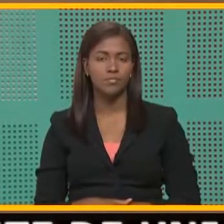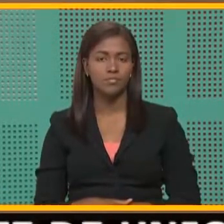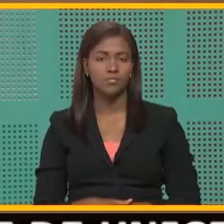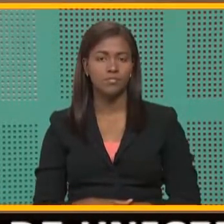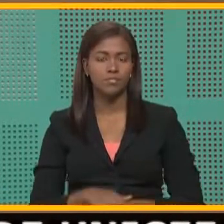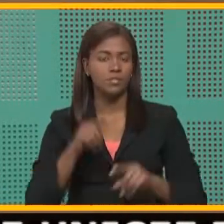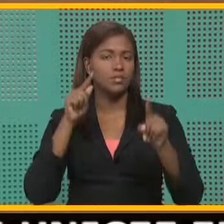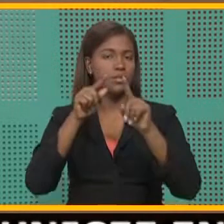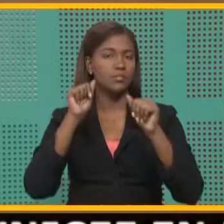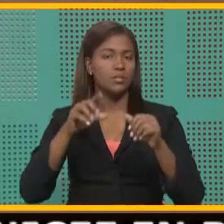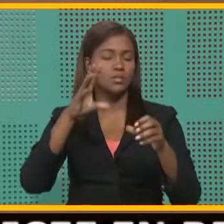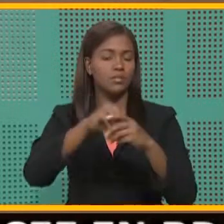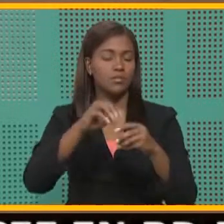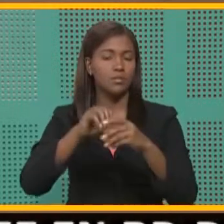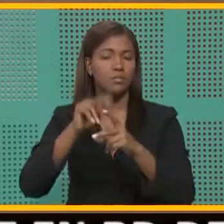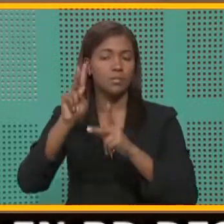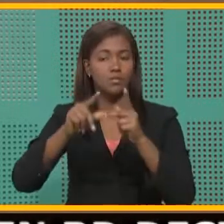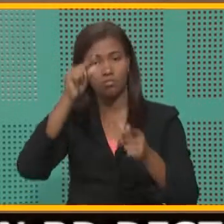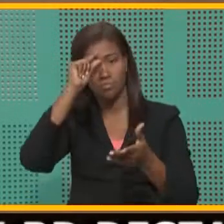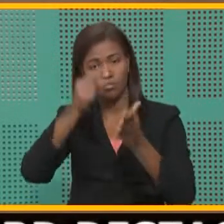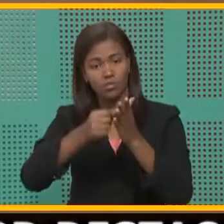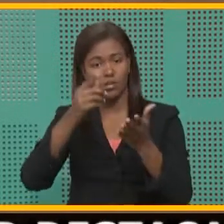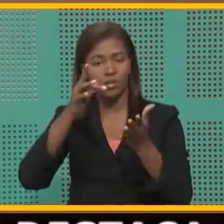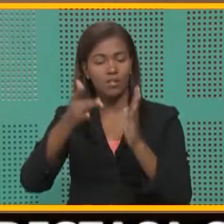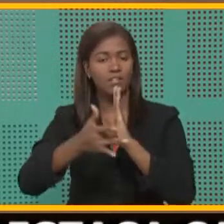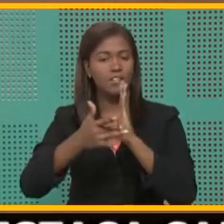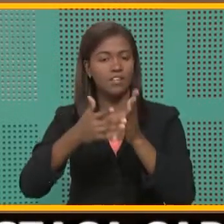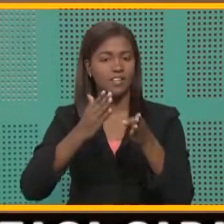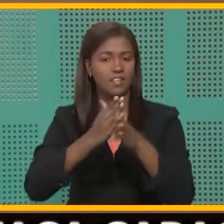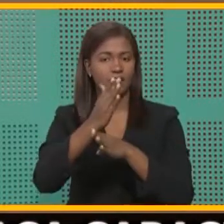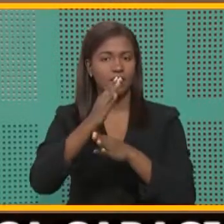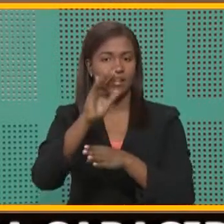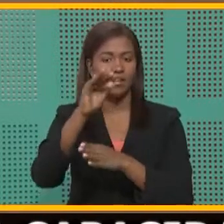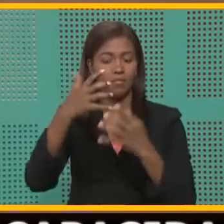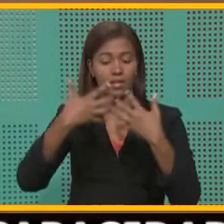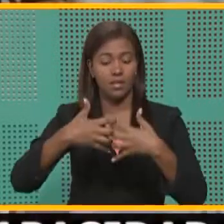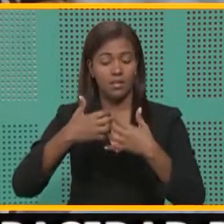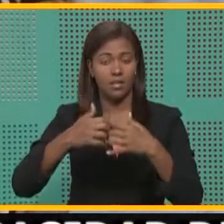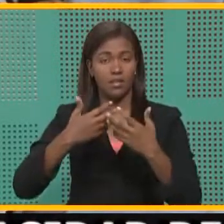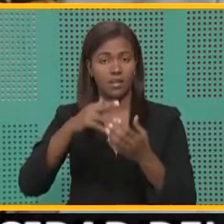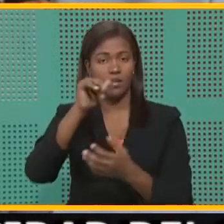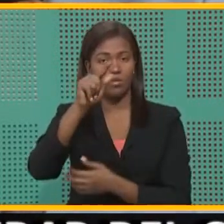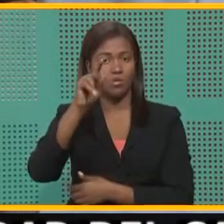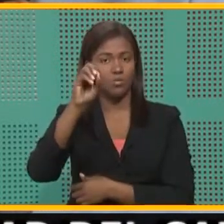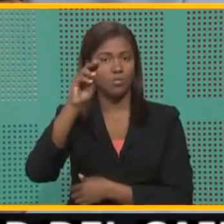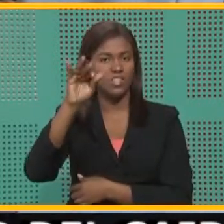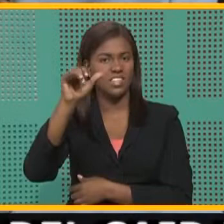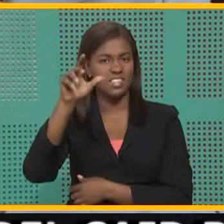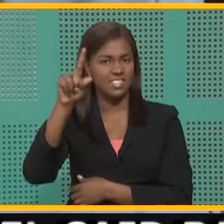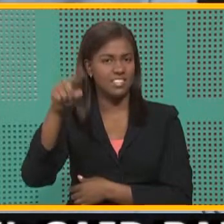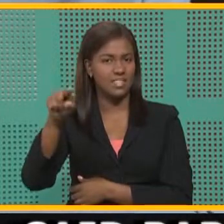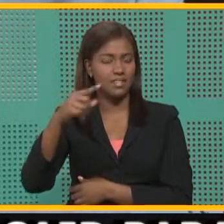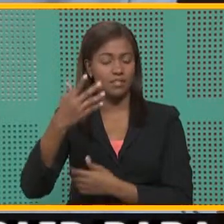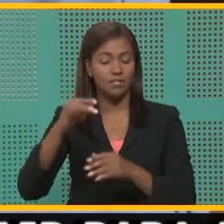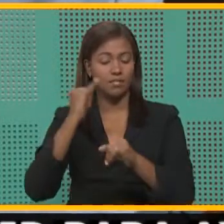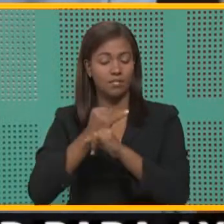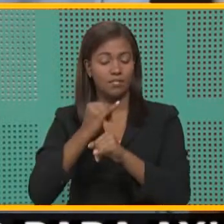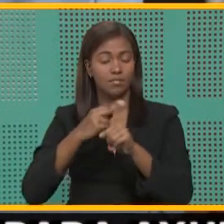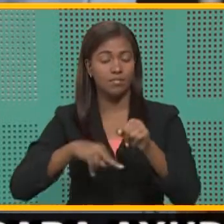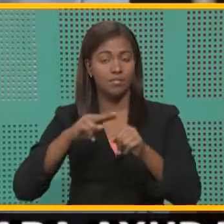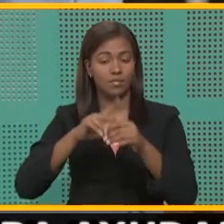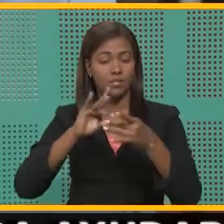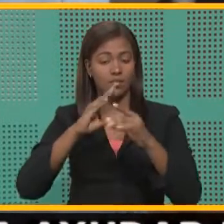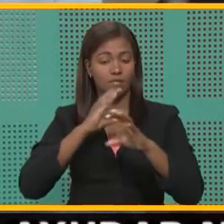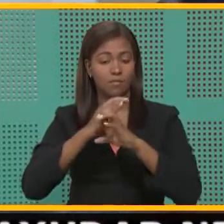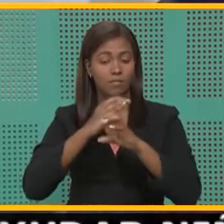Con la finalidad de insertar a los egresados de la carrera técnica en mecánica automotriz en los procesos de inspección vehicular, el Instituto Nacional de Transporte